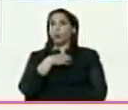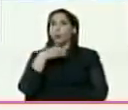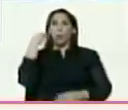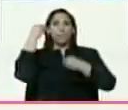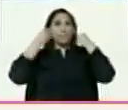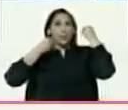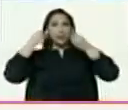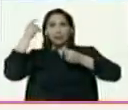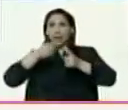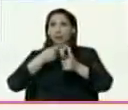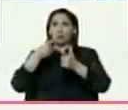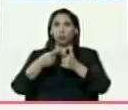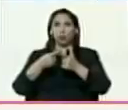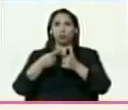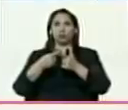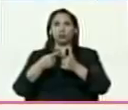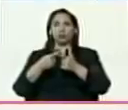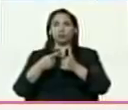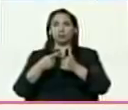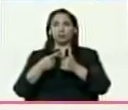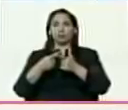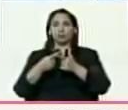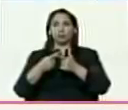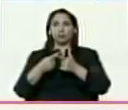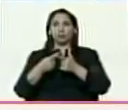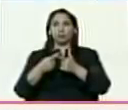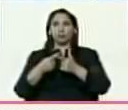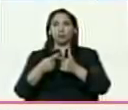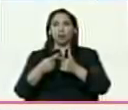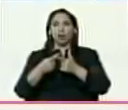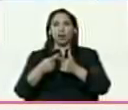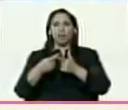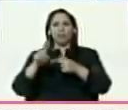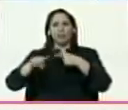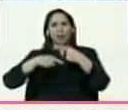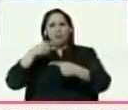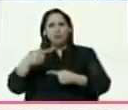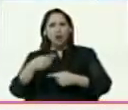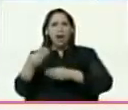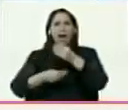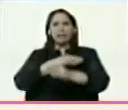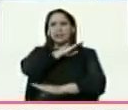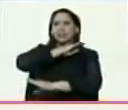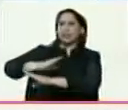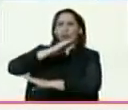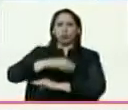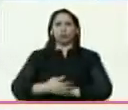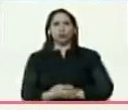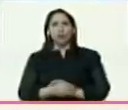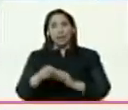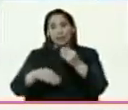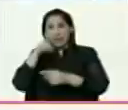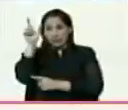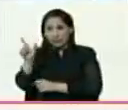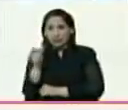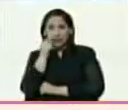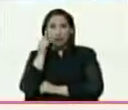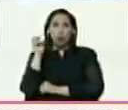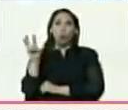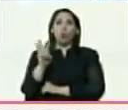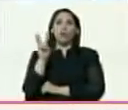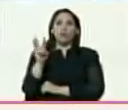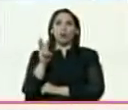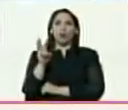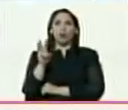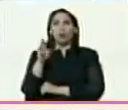tener un veo de frente luego de estas denuncias que hace wilfredo cañizares que merece todo nuestro respeto como activista